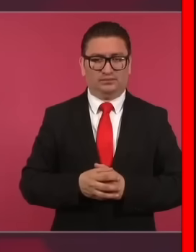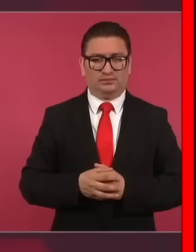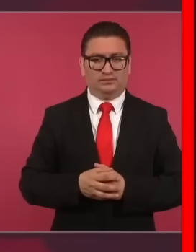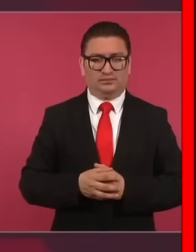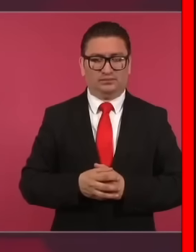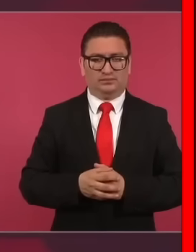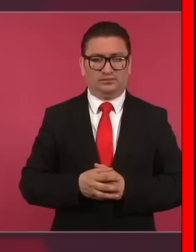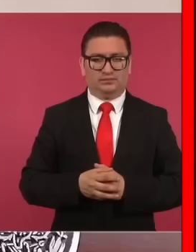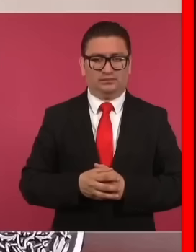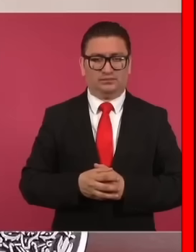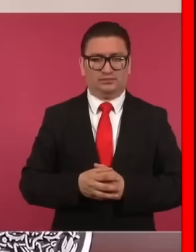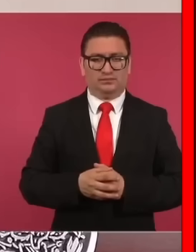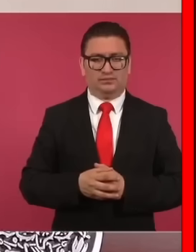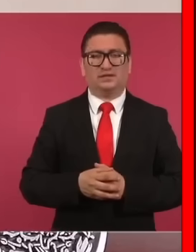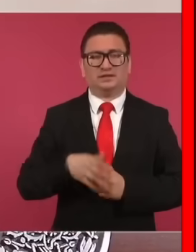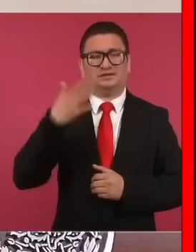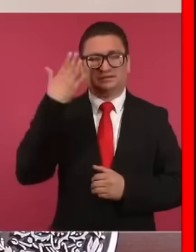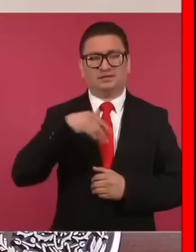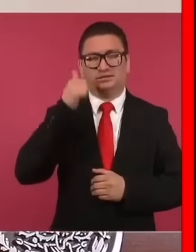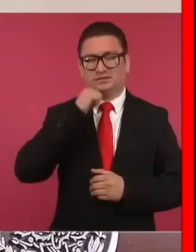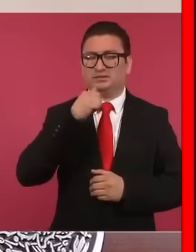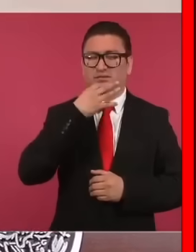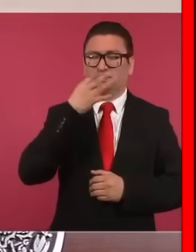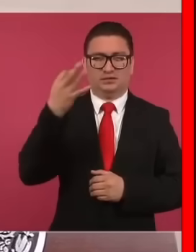que siempre le mando a decir